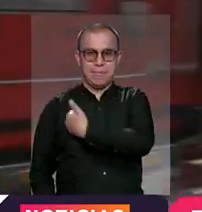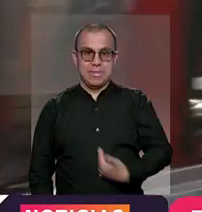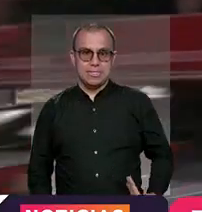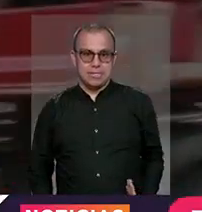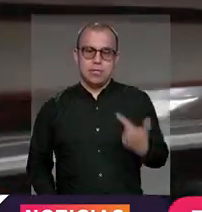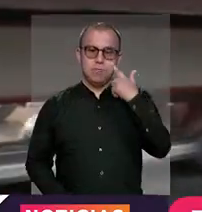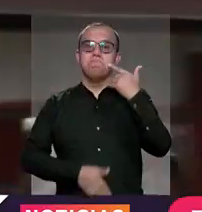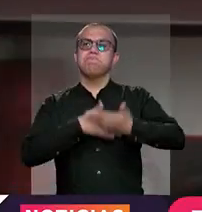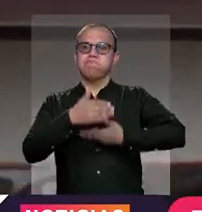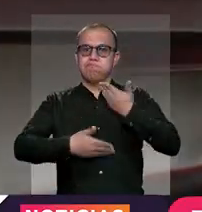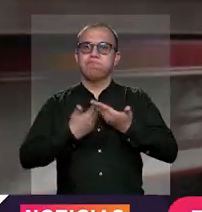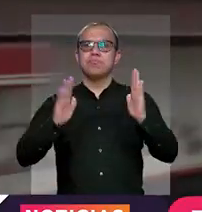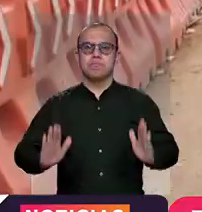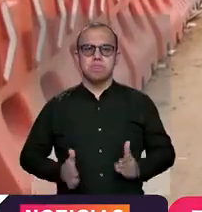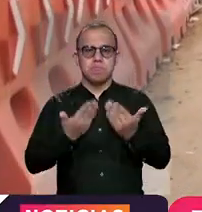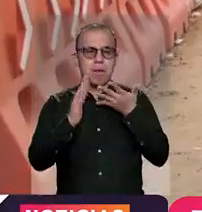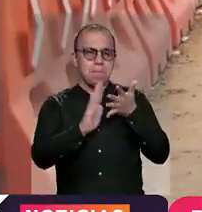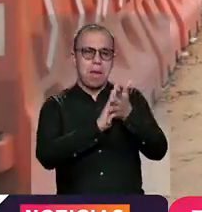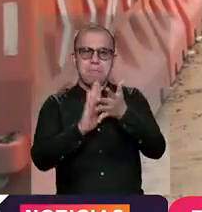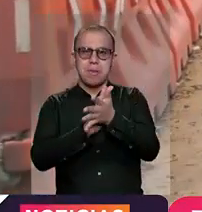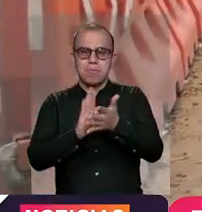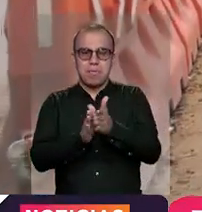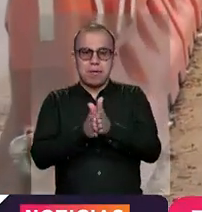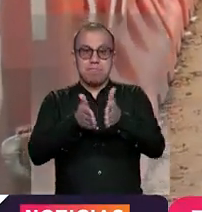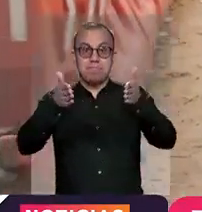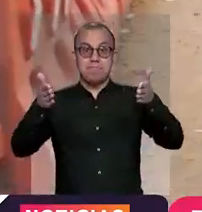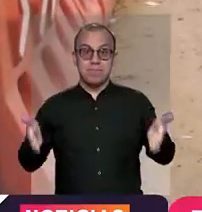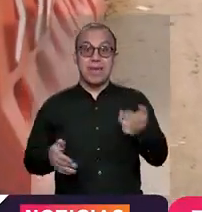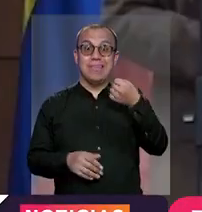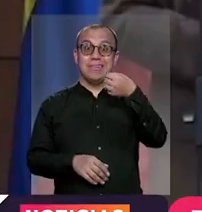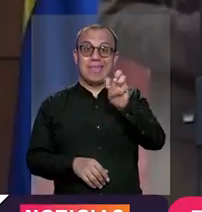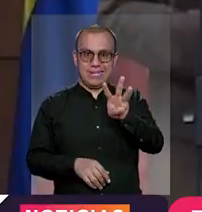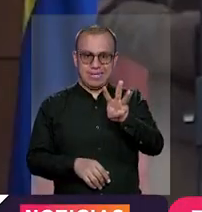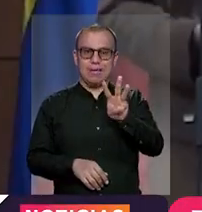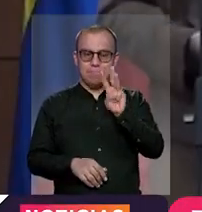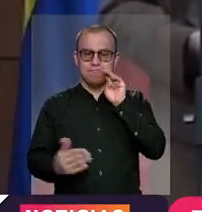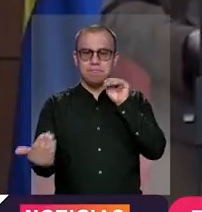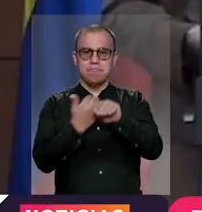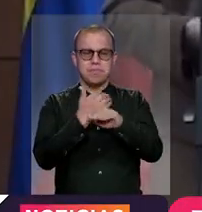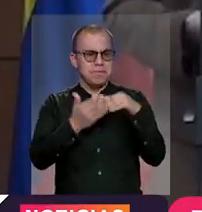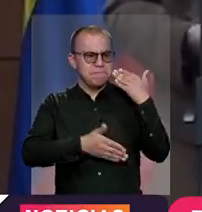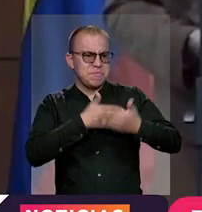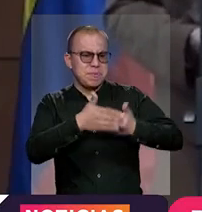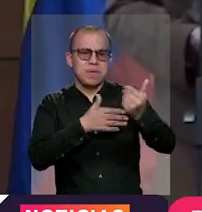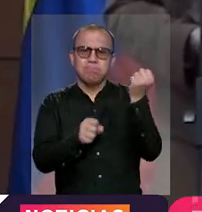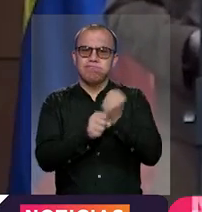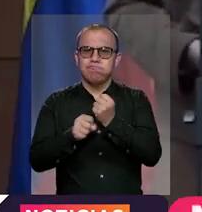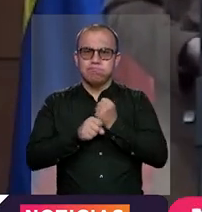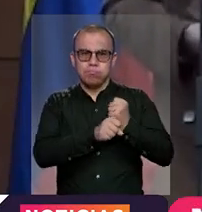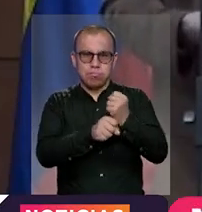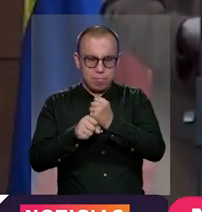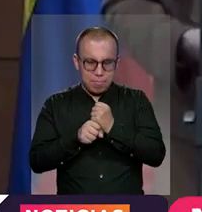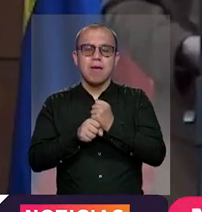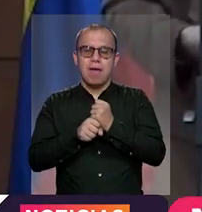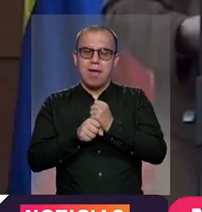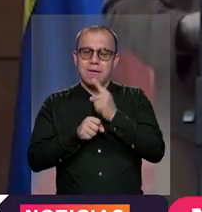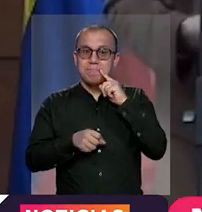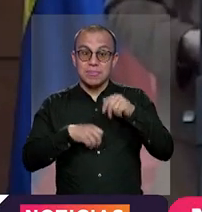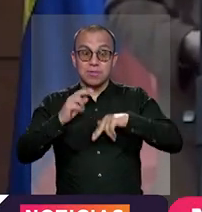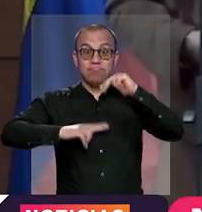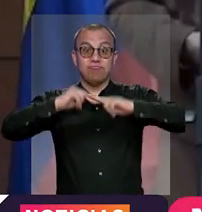anunció los avances que se han hecho en la ampliación de la calle 13. Se está trabajando aceleradamente de la mano de la ANI para que